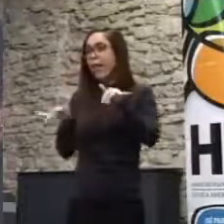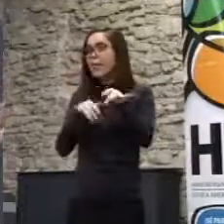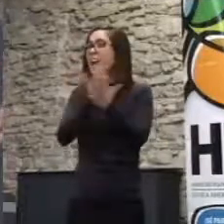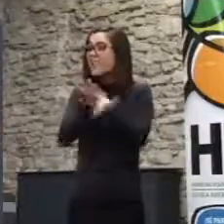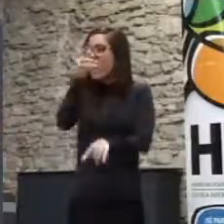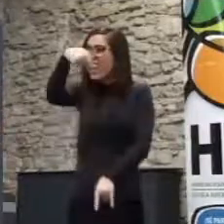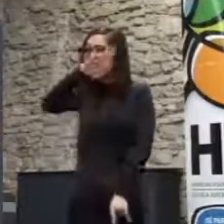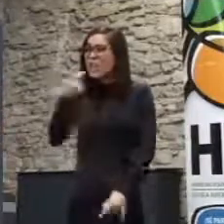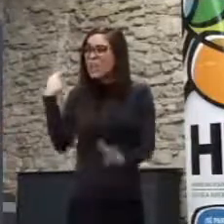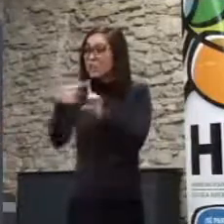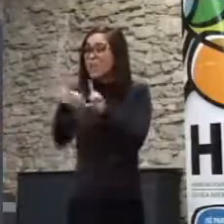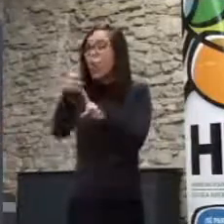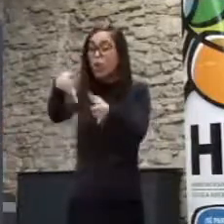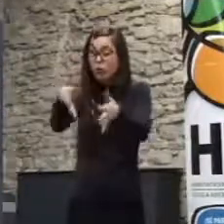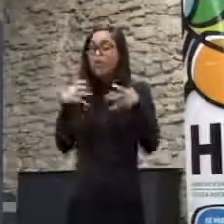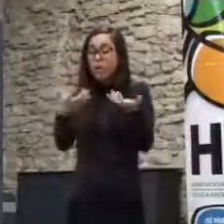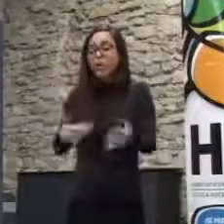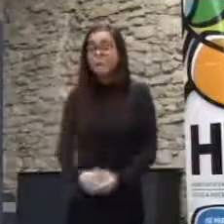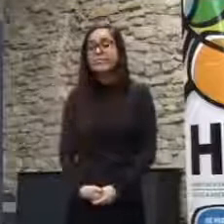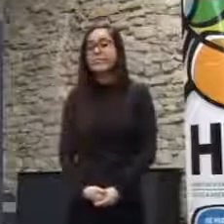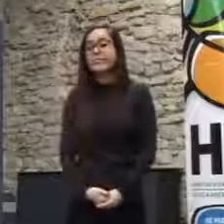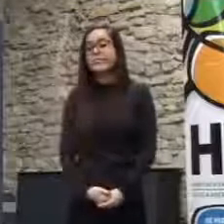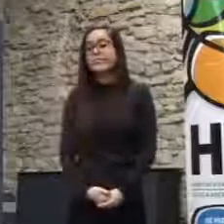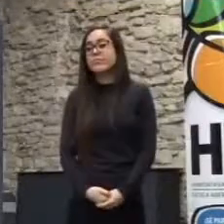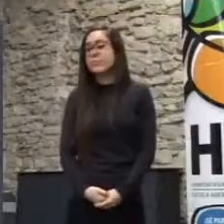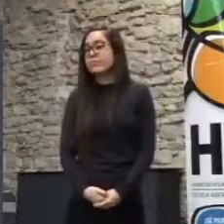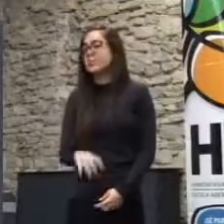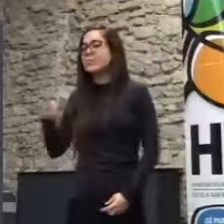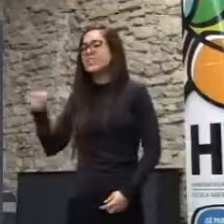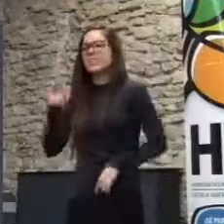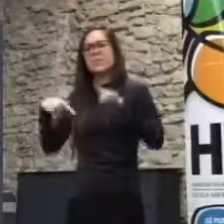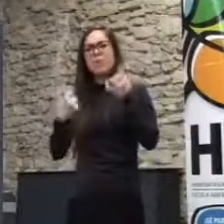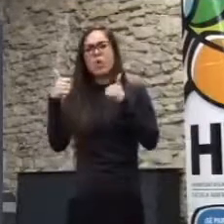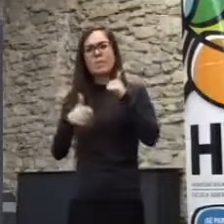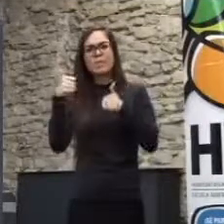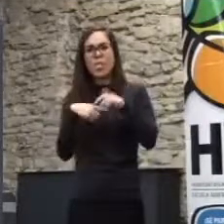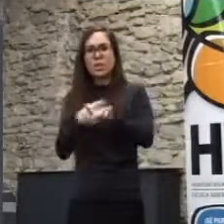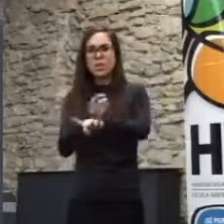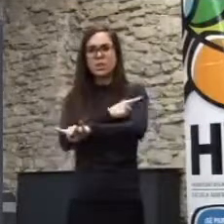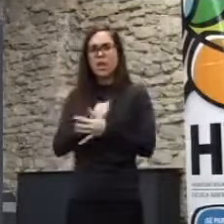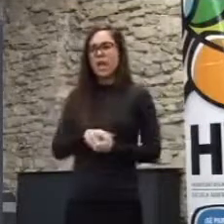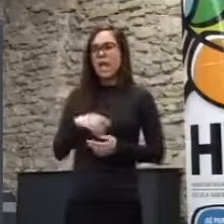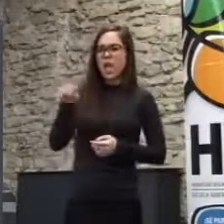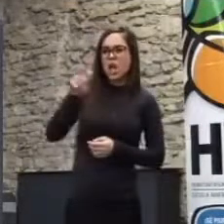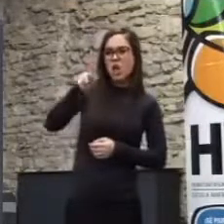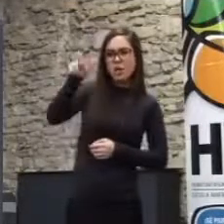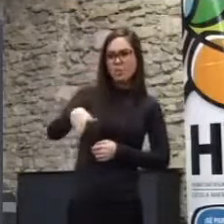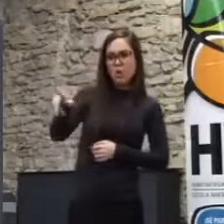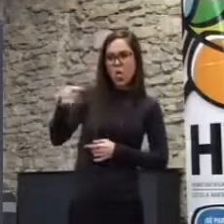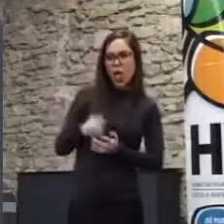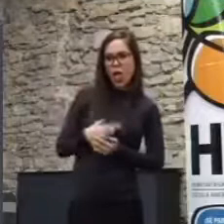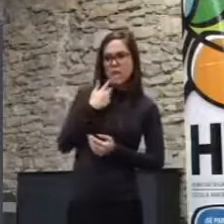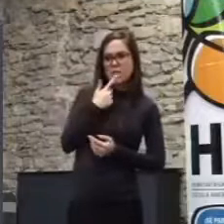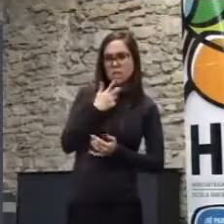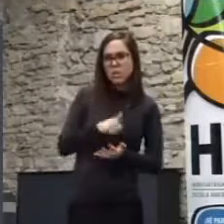consiguen. Y entramos en esa rueda. Y además a veces con una competitividad estéril, ¿no? Pues como el otro lo ha contado, lo de la impresora, yo lo